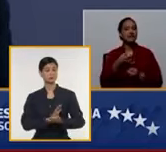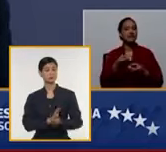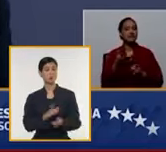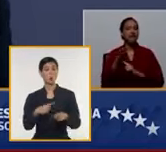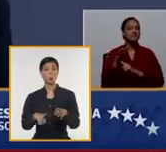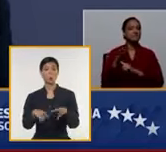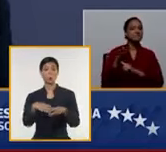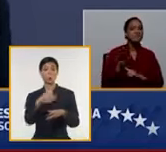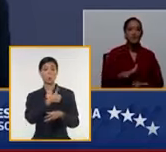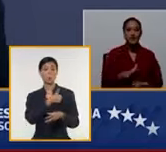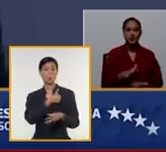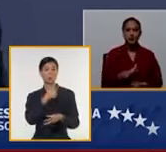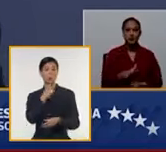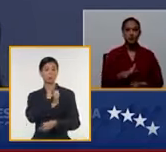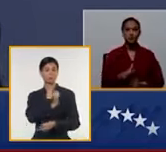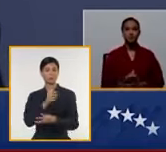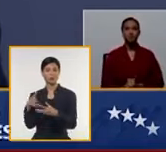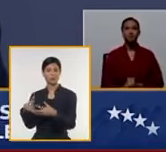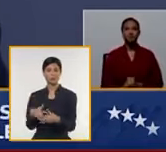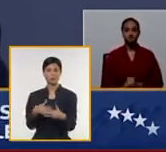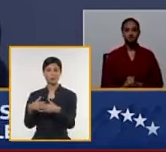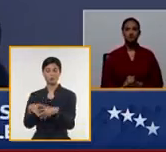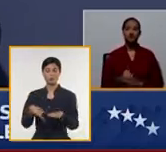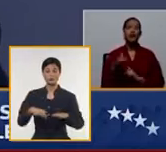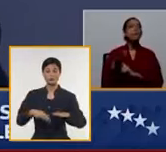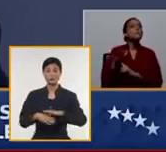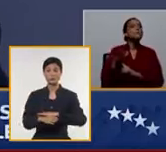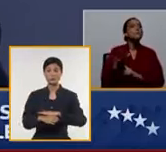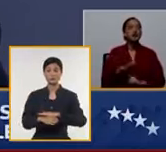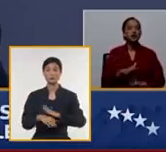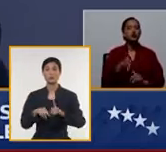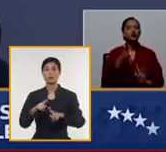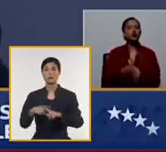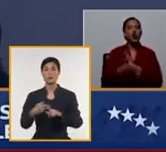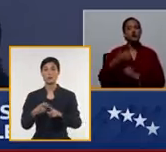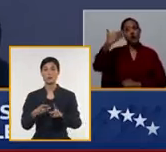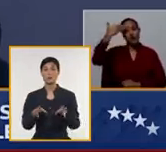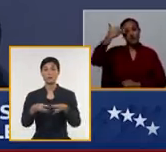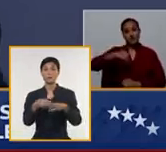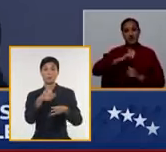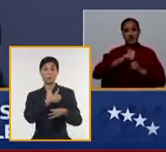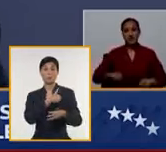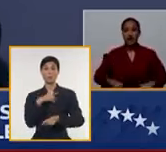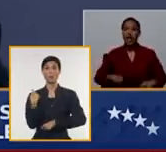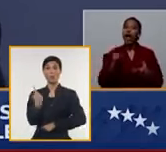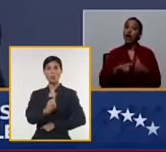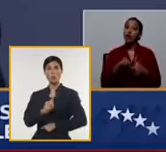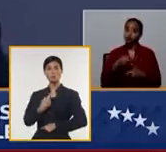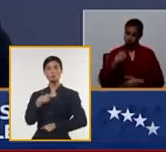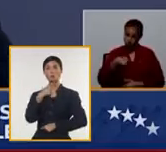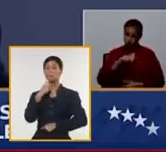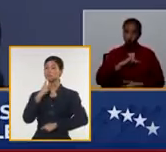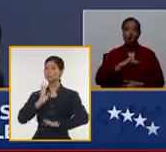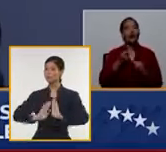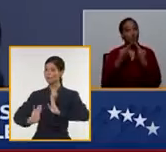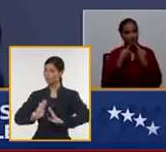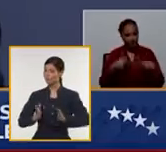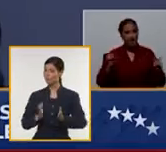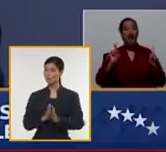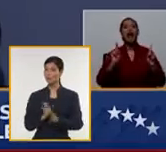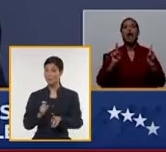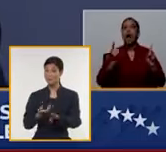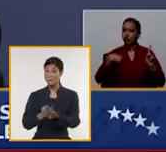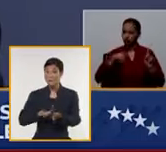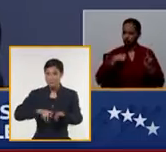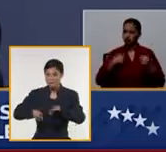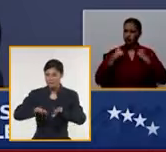militar. Y ante la máxima presión militar, nosotros hemos declarado la máxima